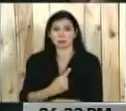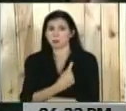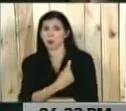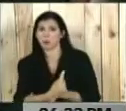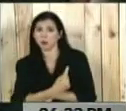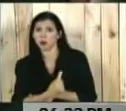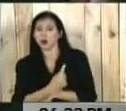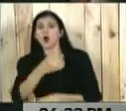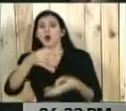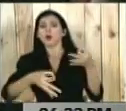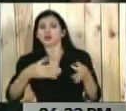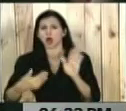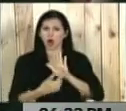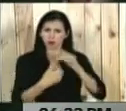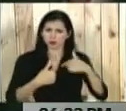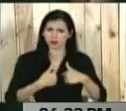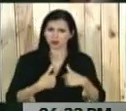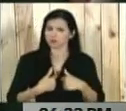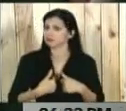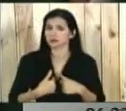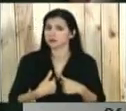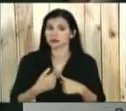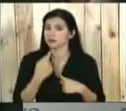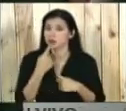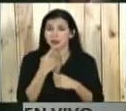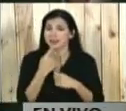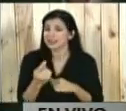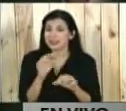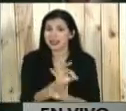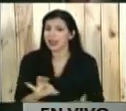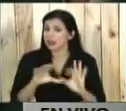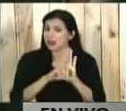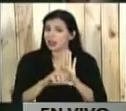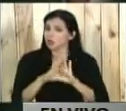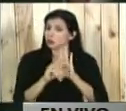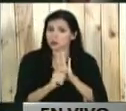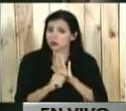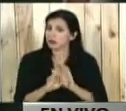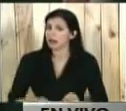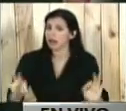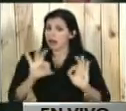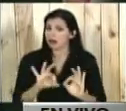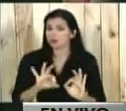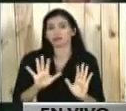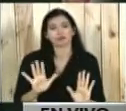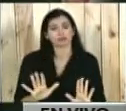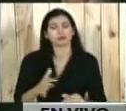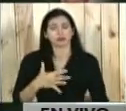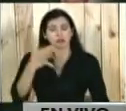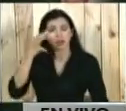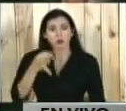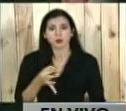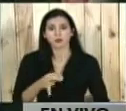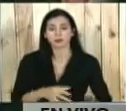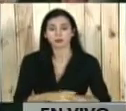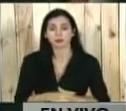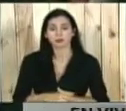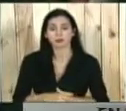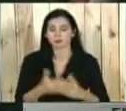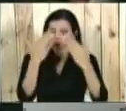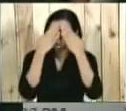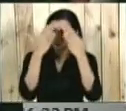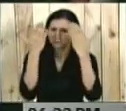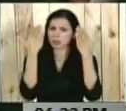no constitucionales, no contemplados en nuestras leyes, sencillamente quedarán en el